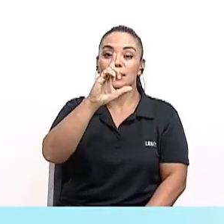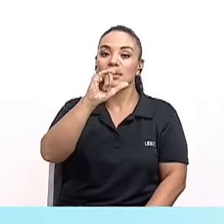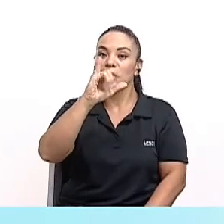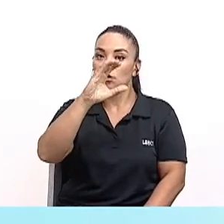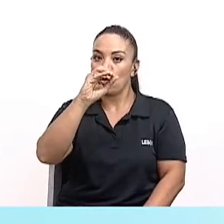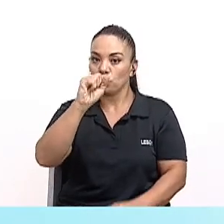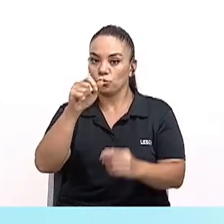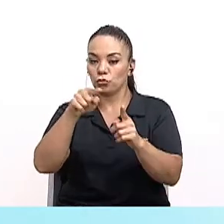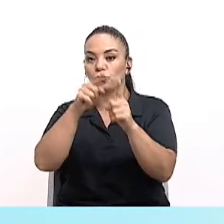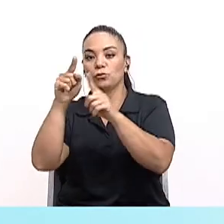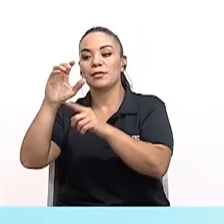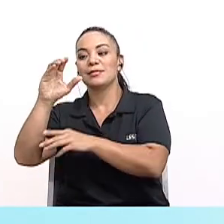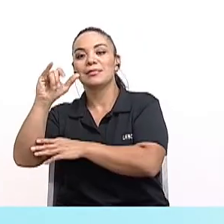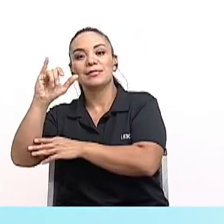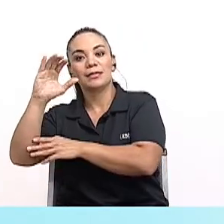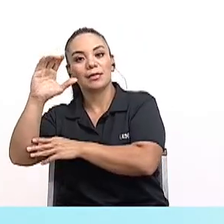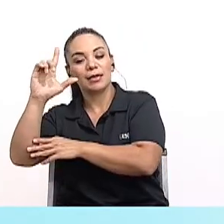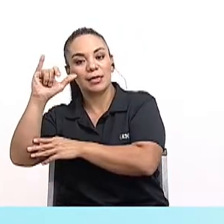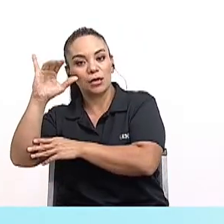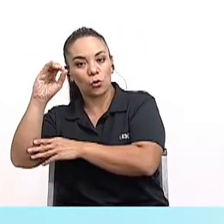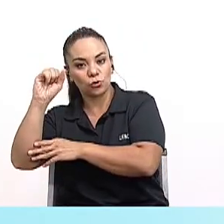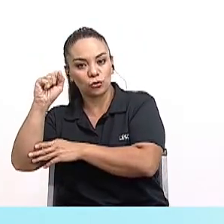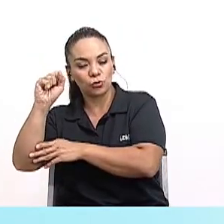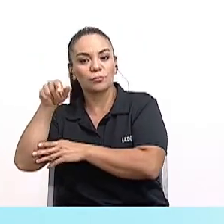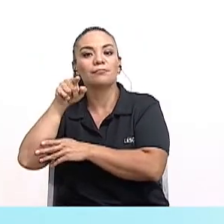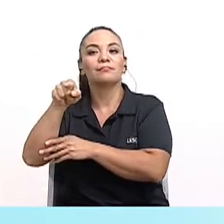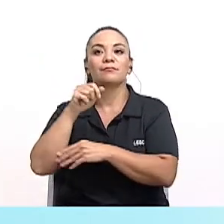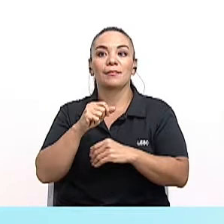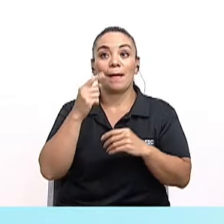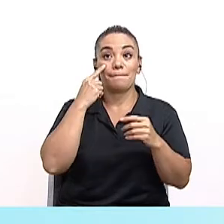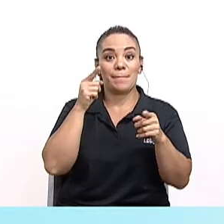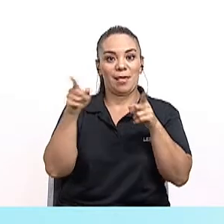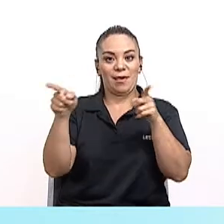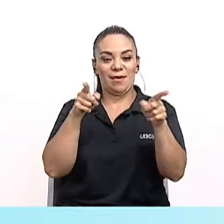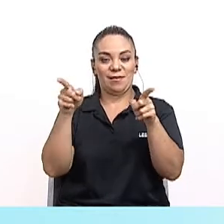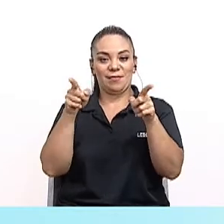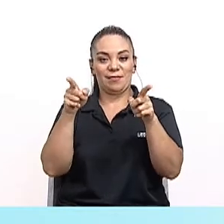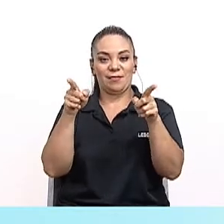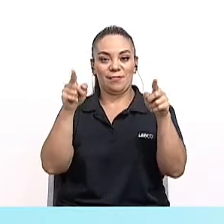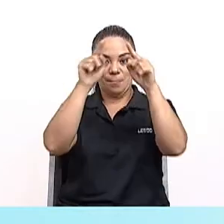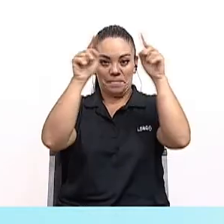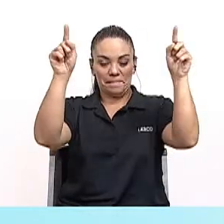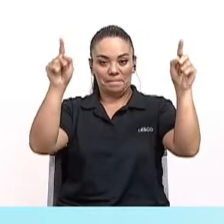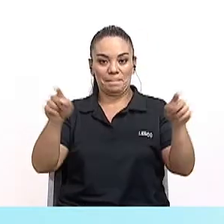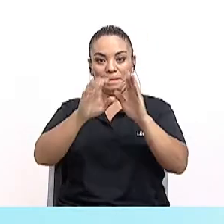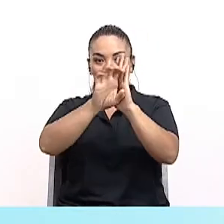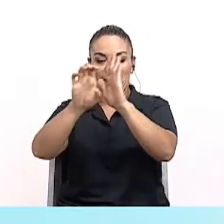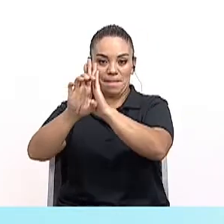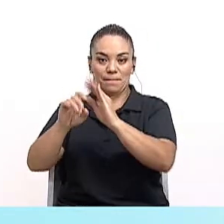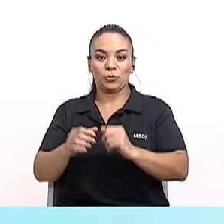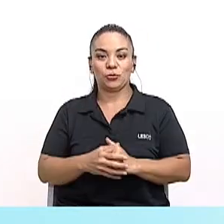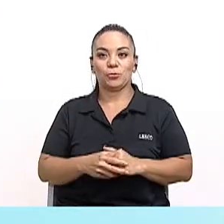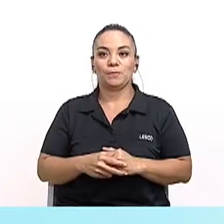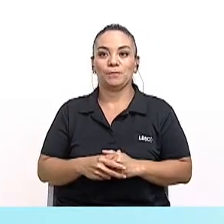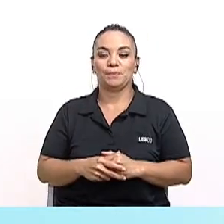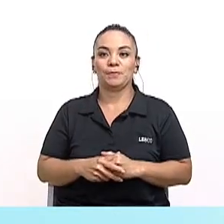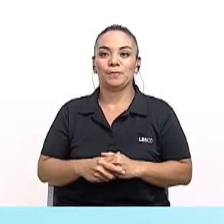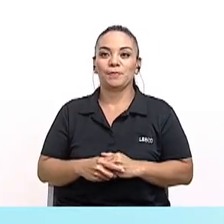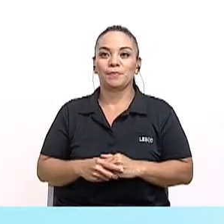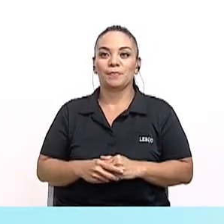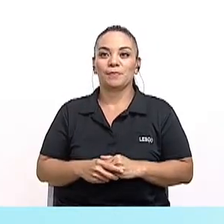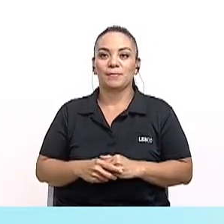los cíclicos. Estos son ejemplos de cada uno de ellos y vamos a verlos a continuación geométricamente.